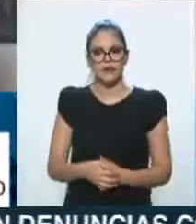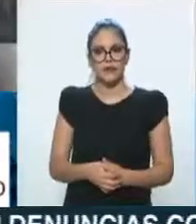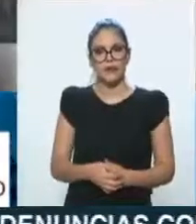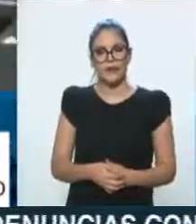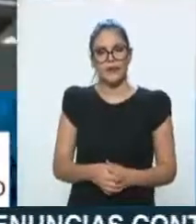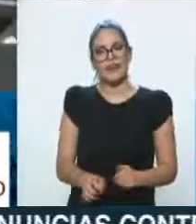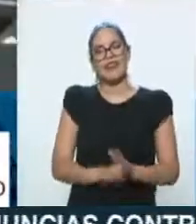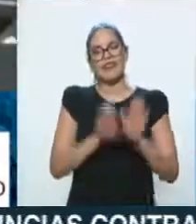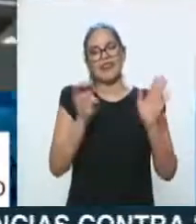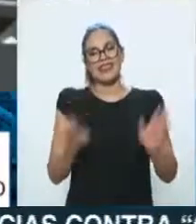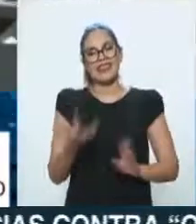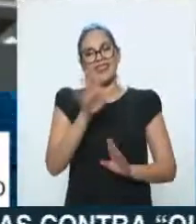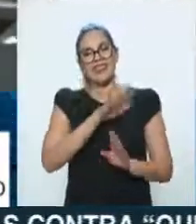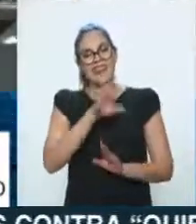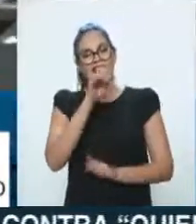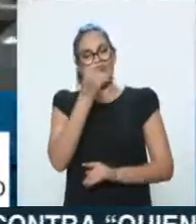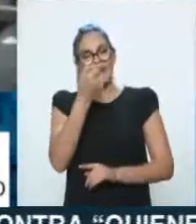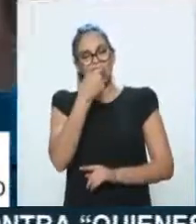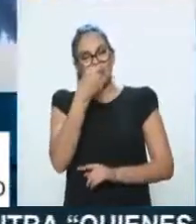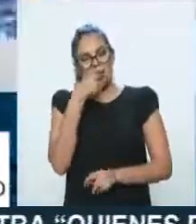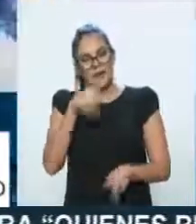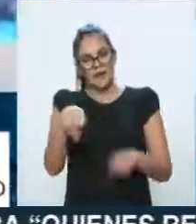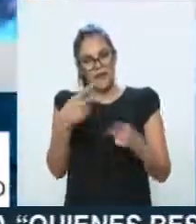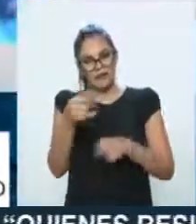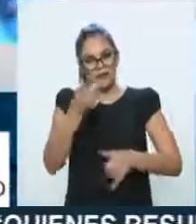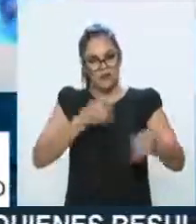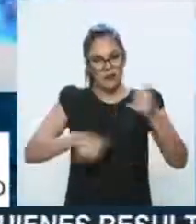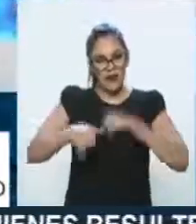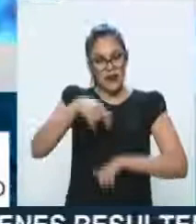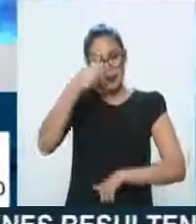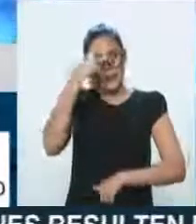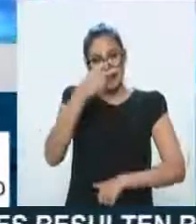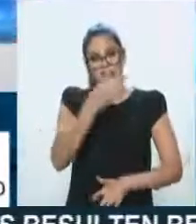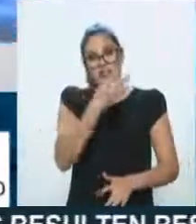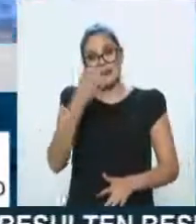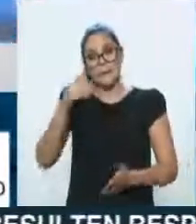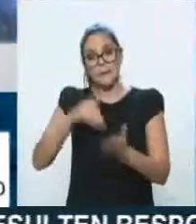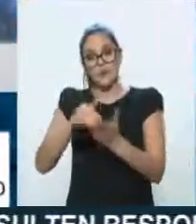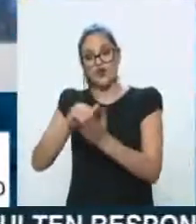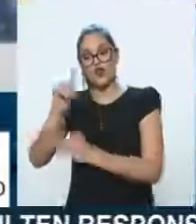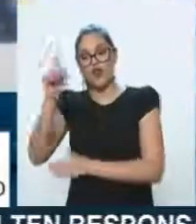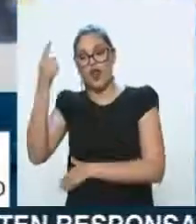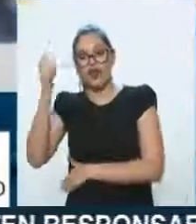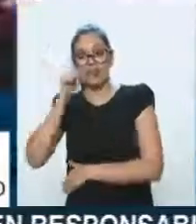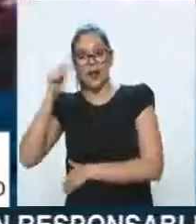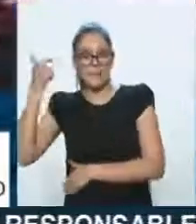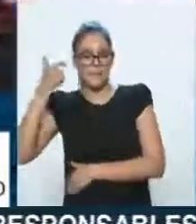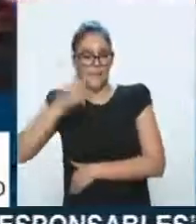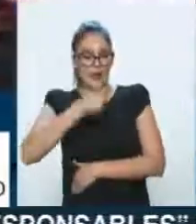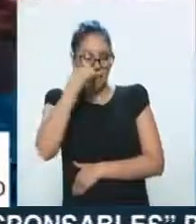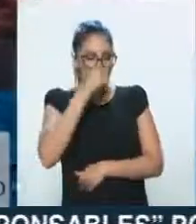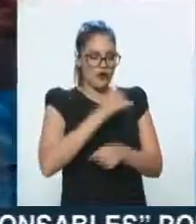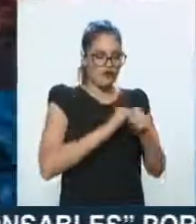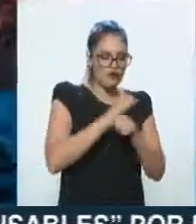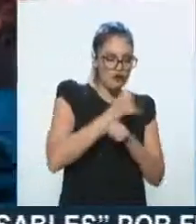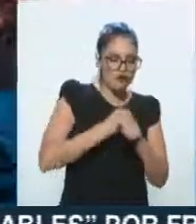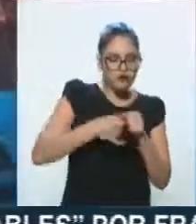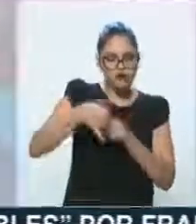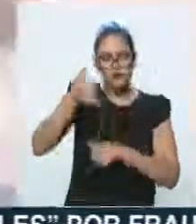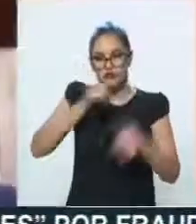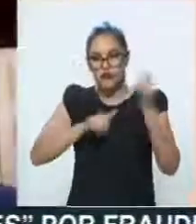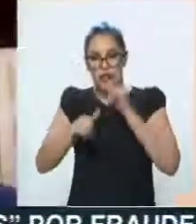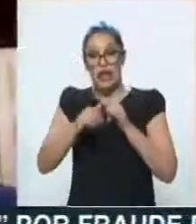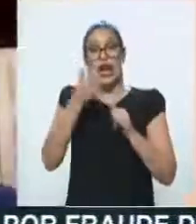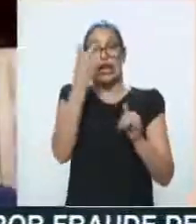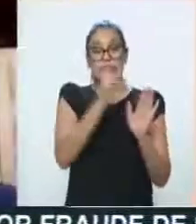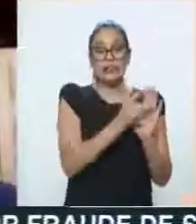Te doy un ejemplo. En el sector farmacéutico, México recibe alrededor de $300 millones de de inversión en investigación clínica cada año, y se estima